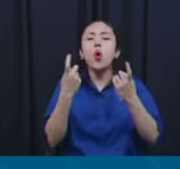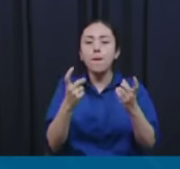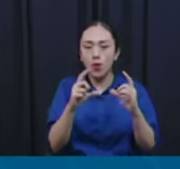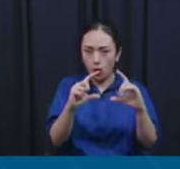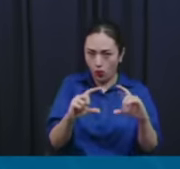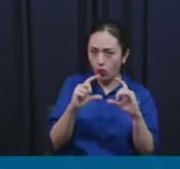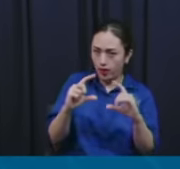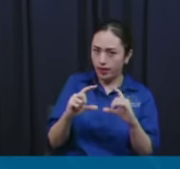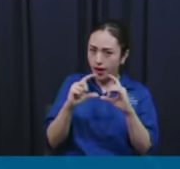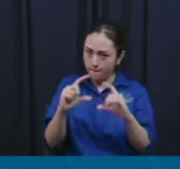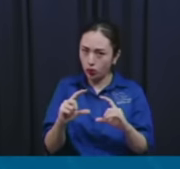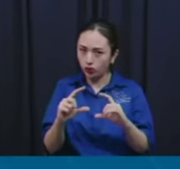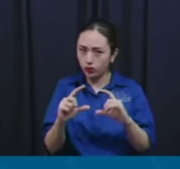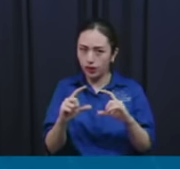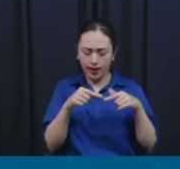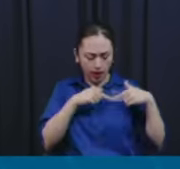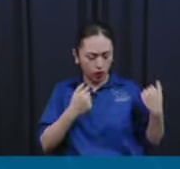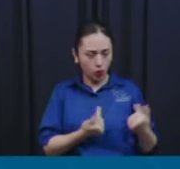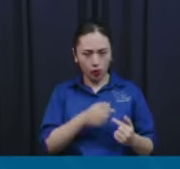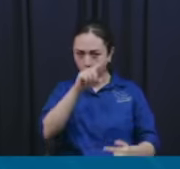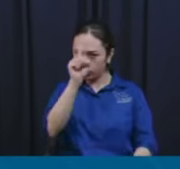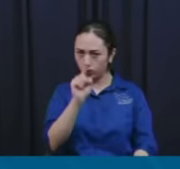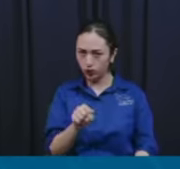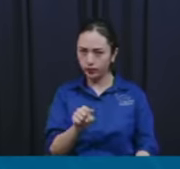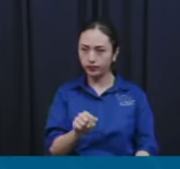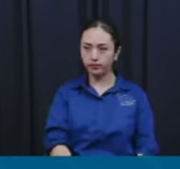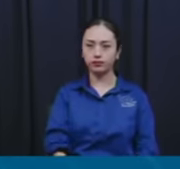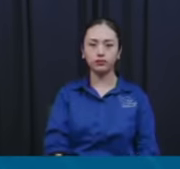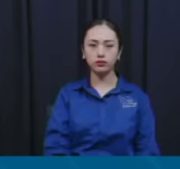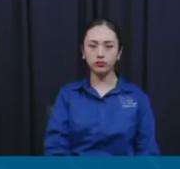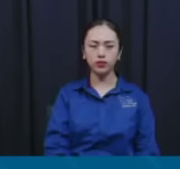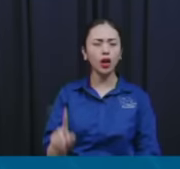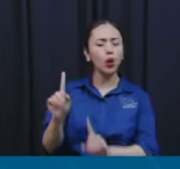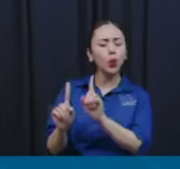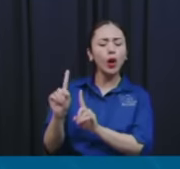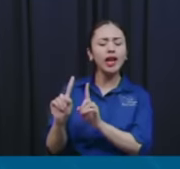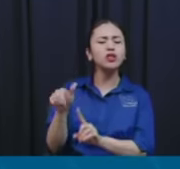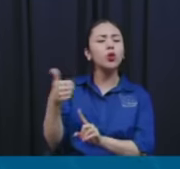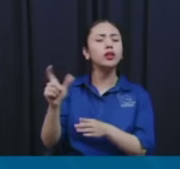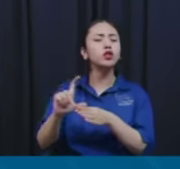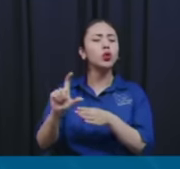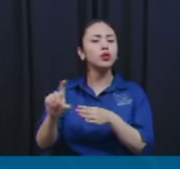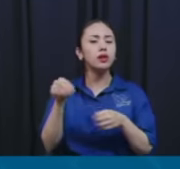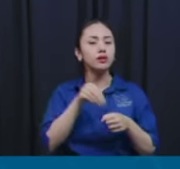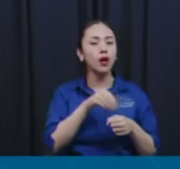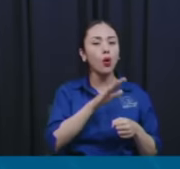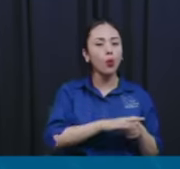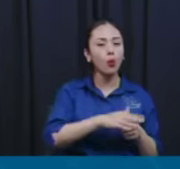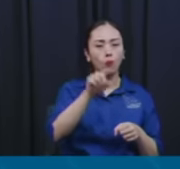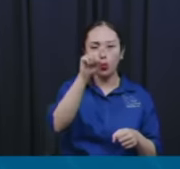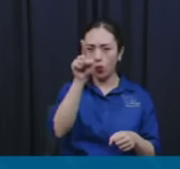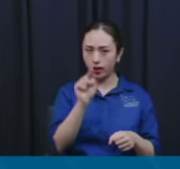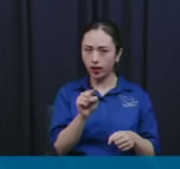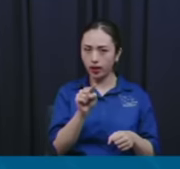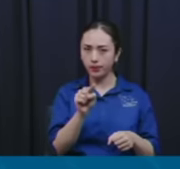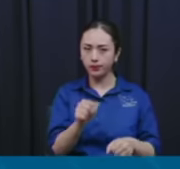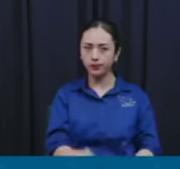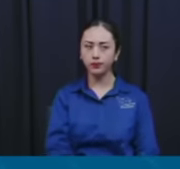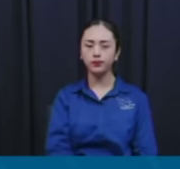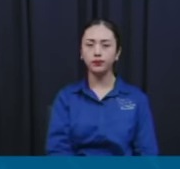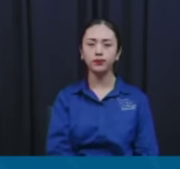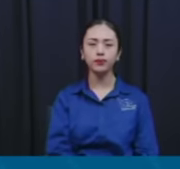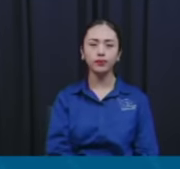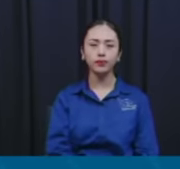corazón Cuáles son las otras cosas a guardar Porque si yo si ahí dice sobre todas las cosas guardadas